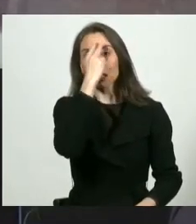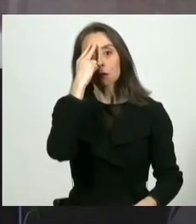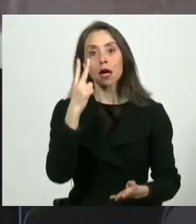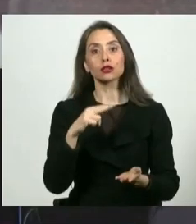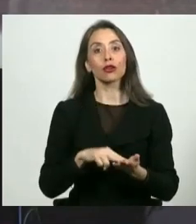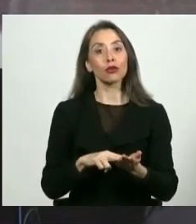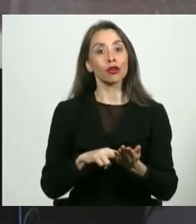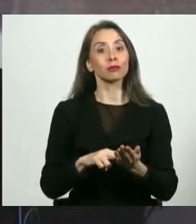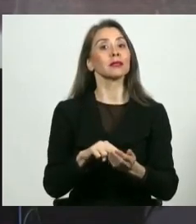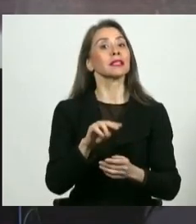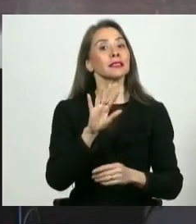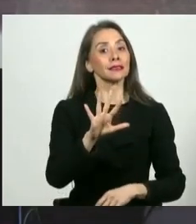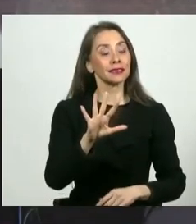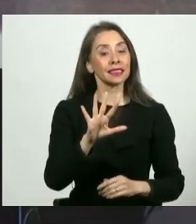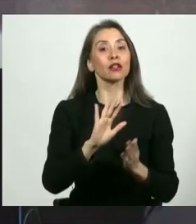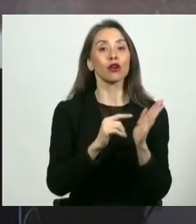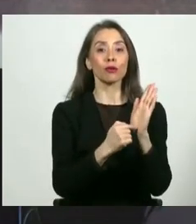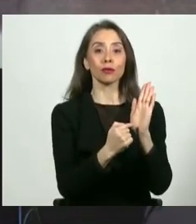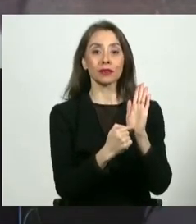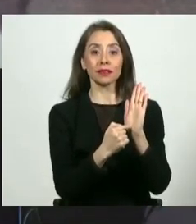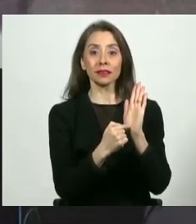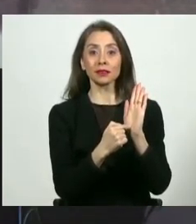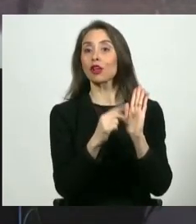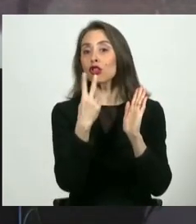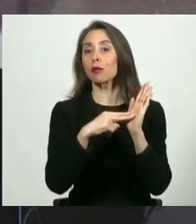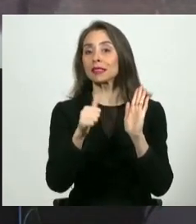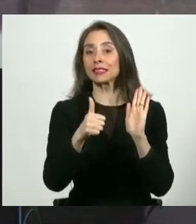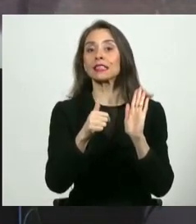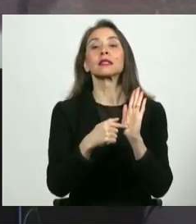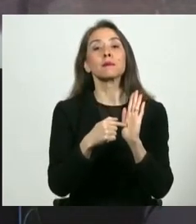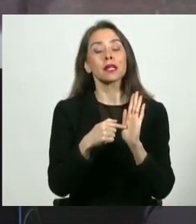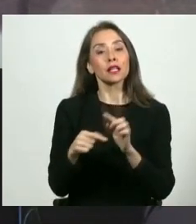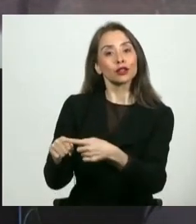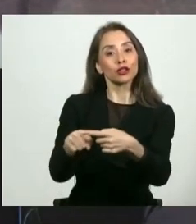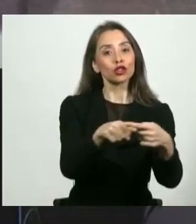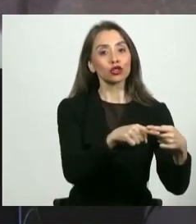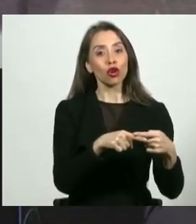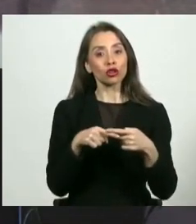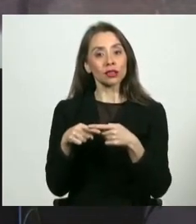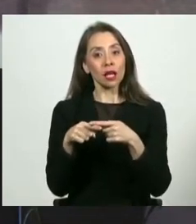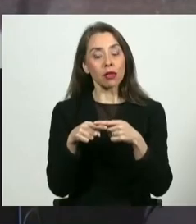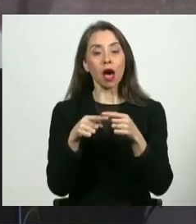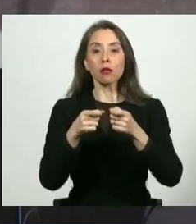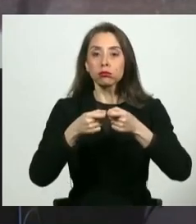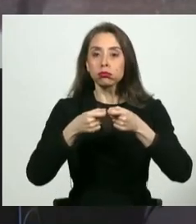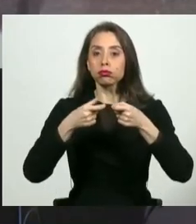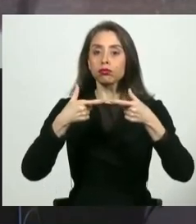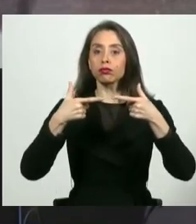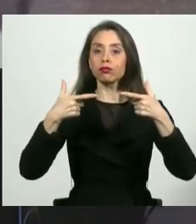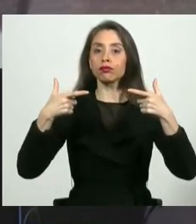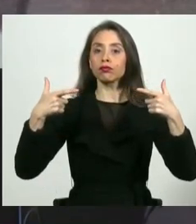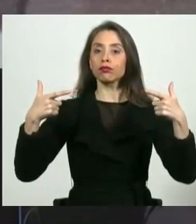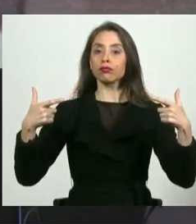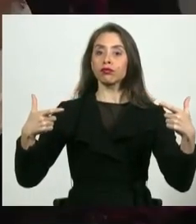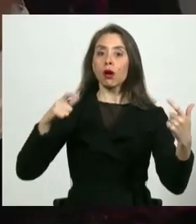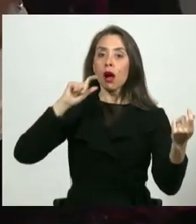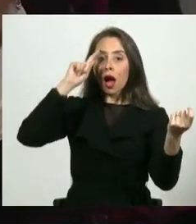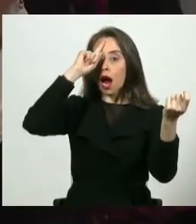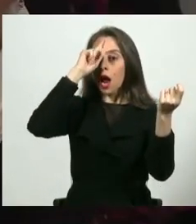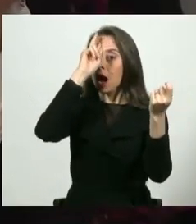2007. Todo esto da cuenta de que, como la sociedad, estamos expandiendo un verdadero cambio